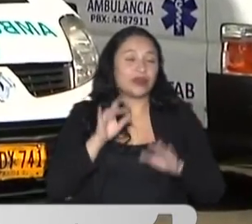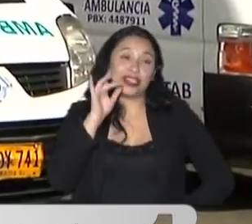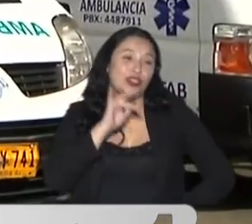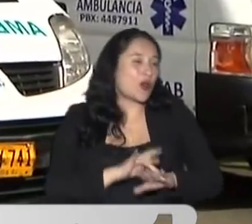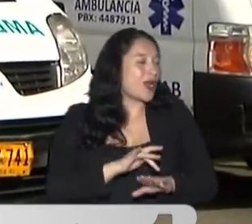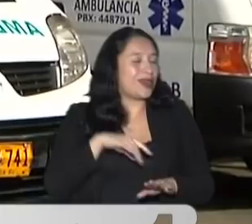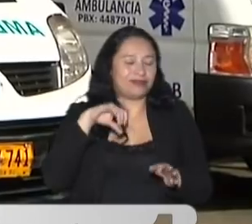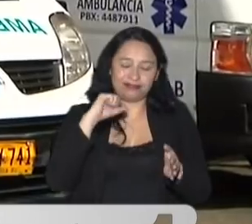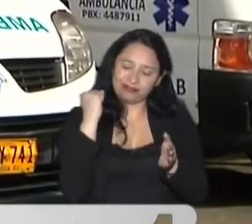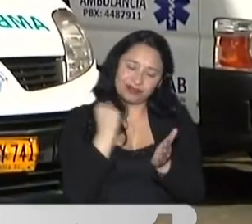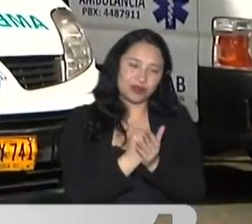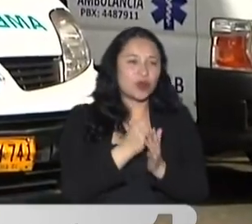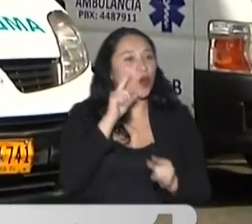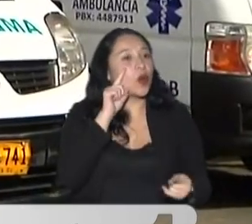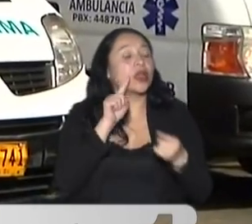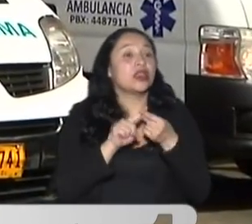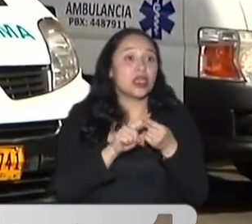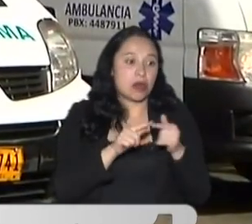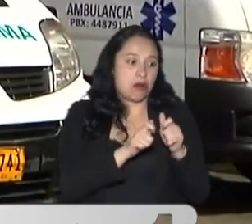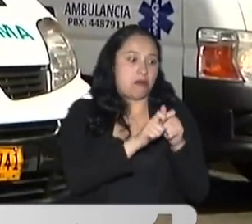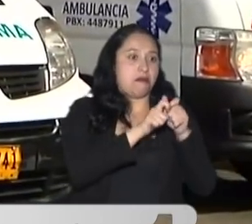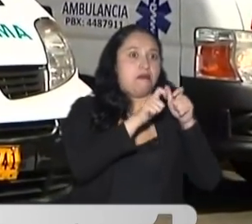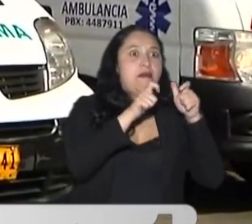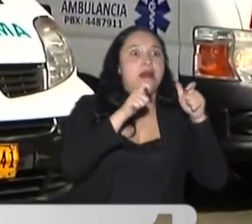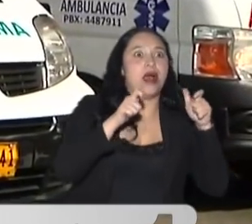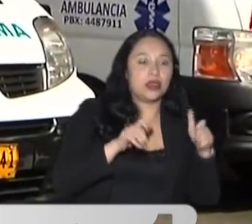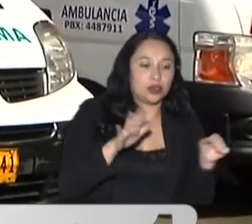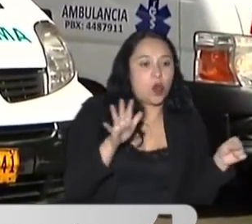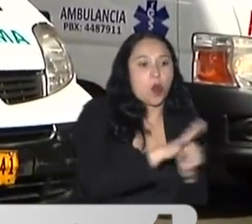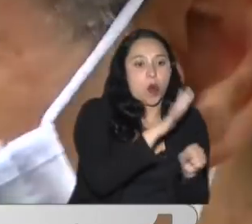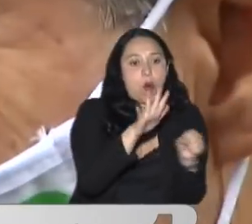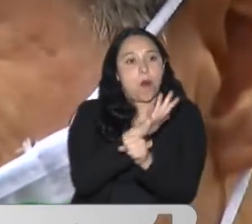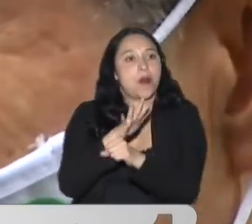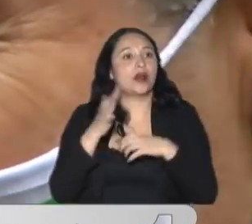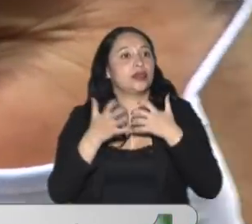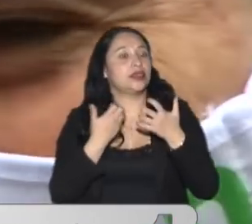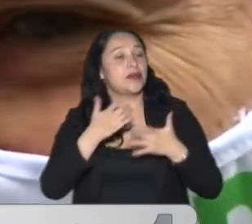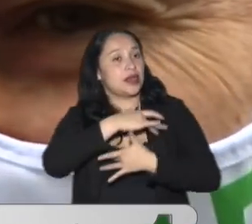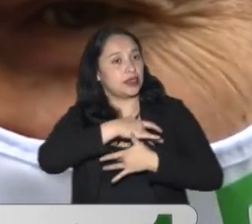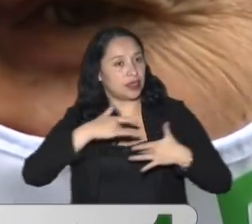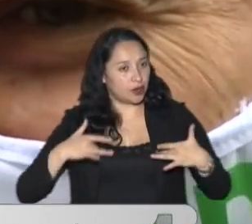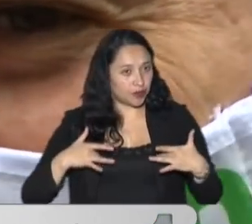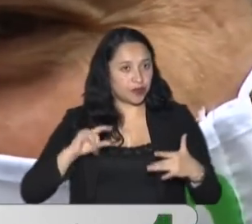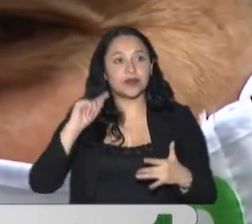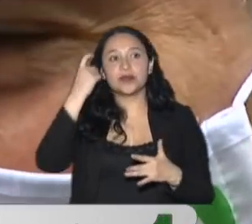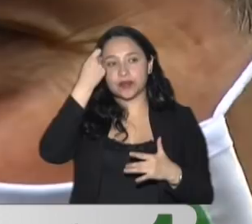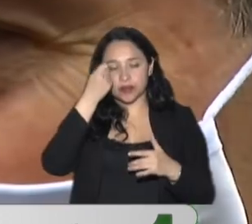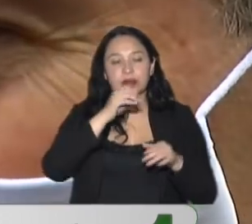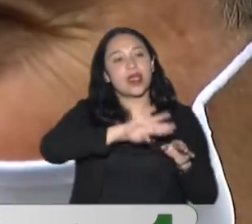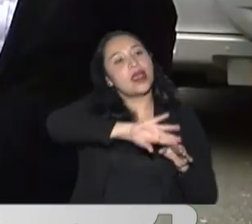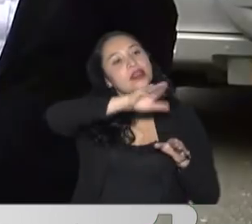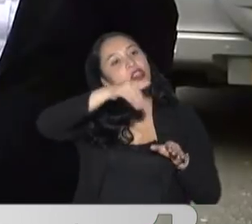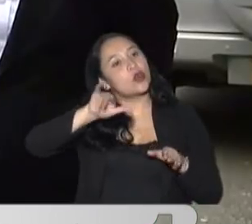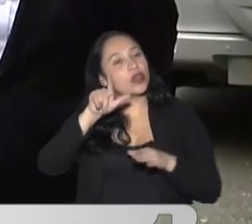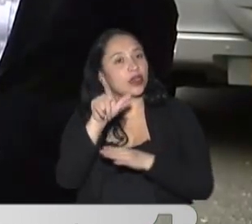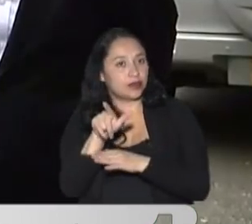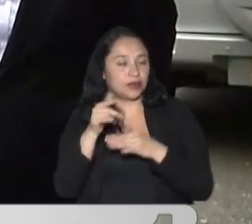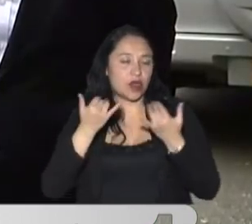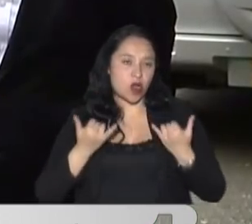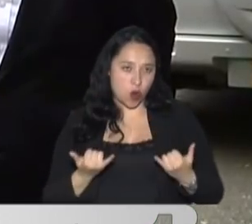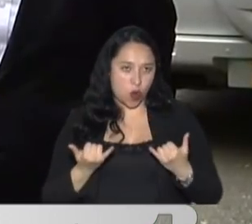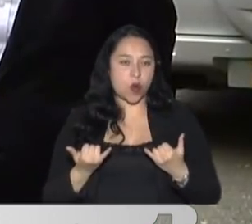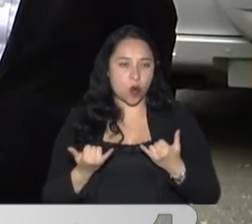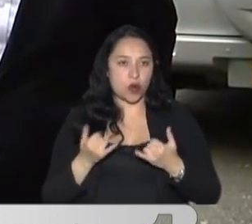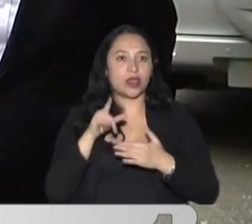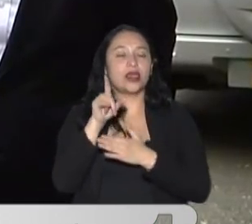necesarias para evitar llegar a un copamiento de ese sistema de salud. El gobernador de Antioquia, Aníbal Gaviria, quien hoy retomó sus